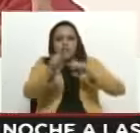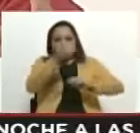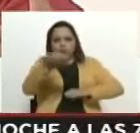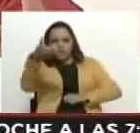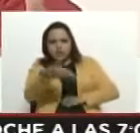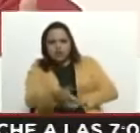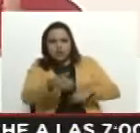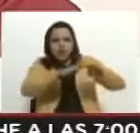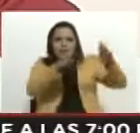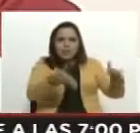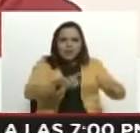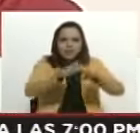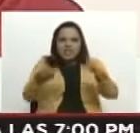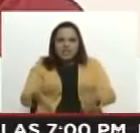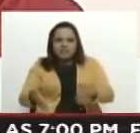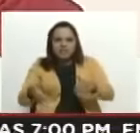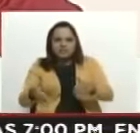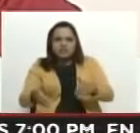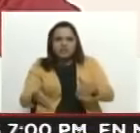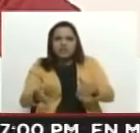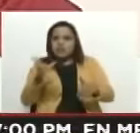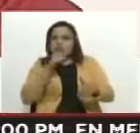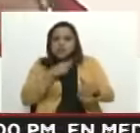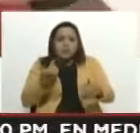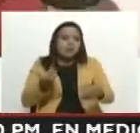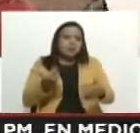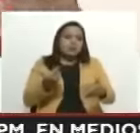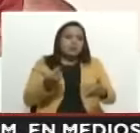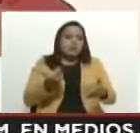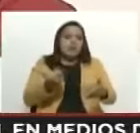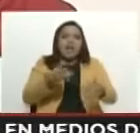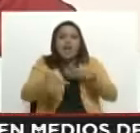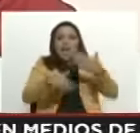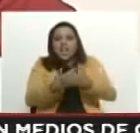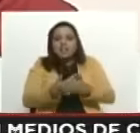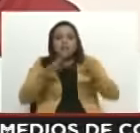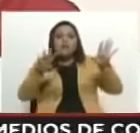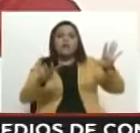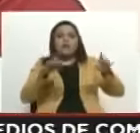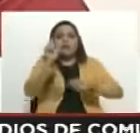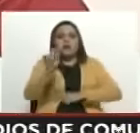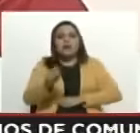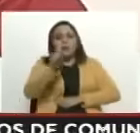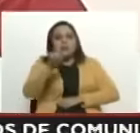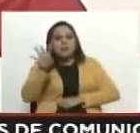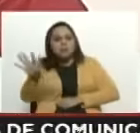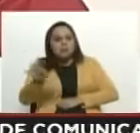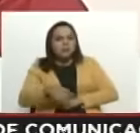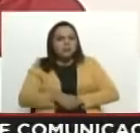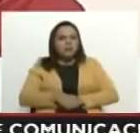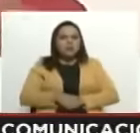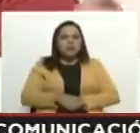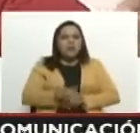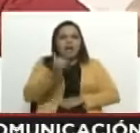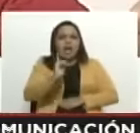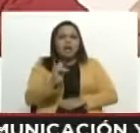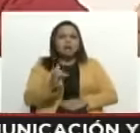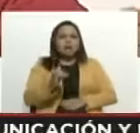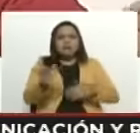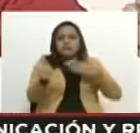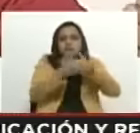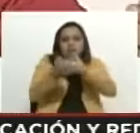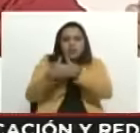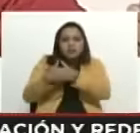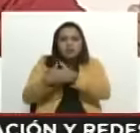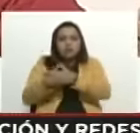de las mesas de los centros no se había instalado a las 9:15, ¿cuántas horas votaron? Mira, hay centros, yo he visto las